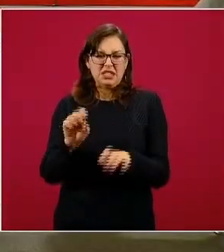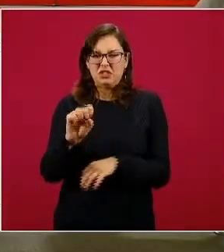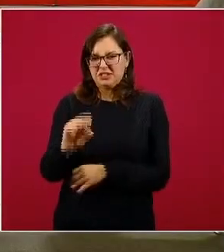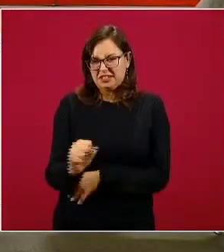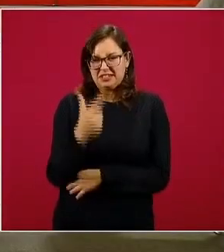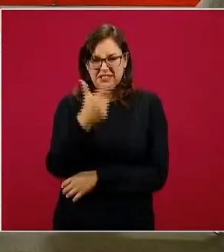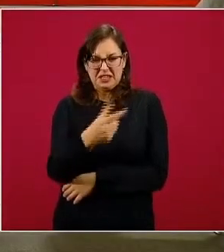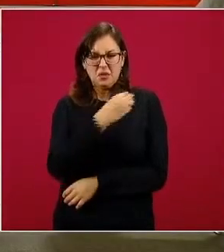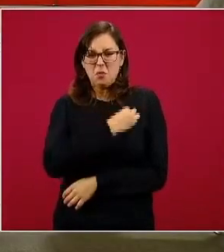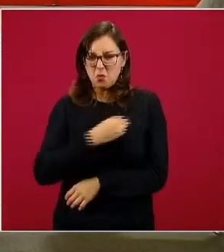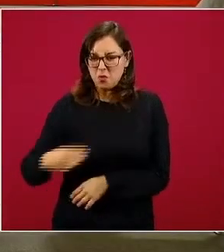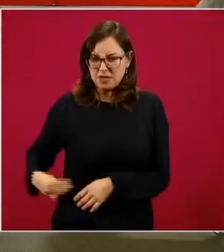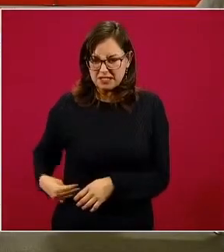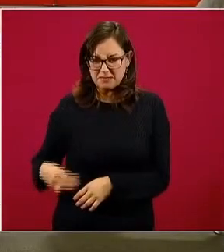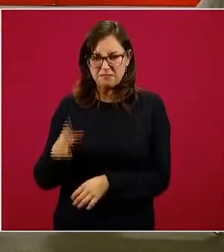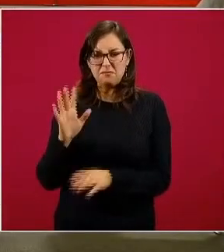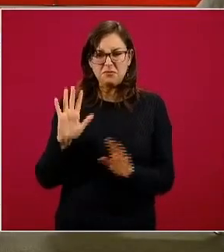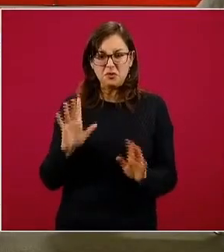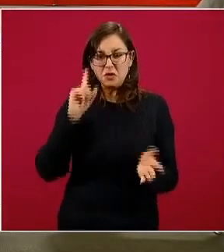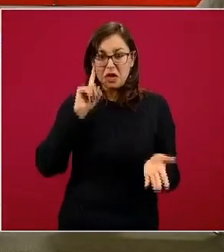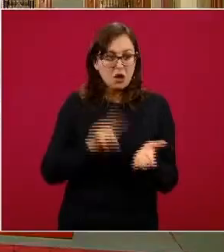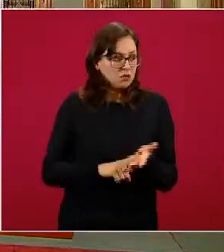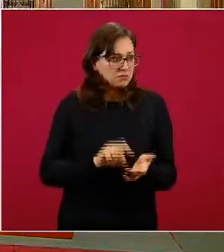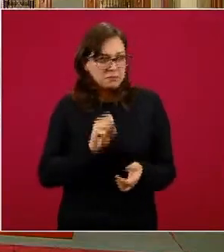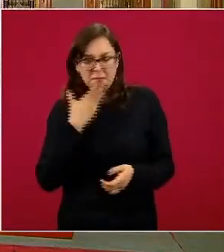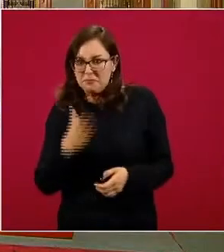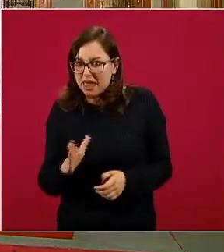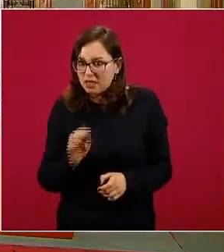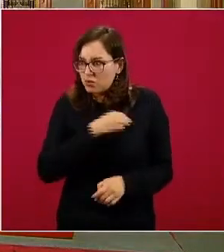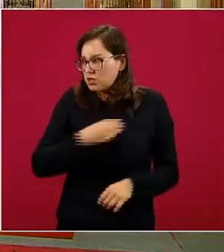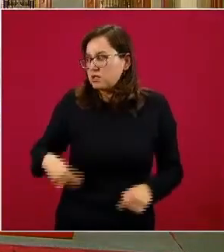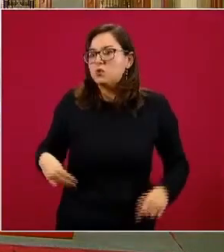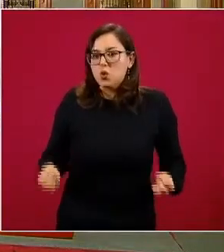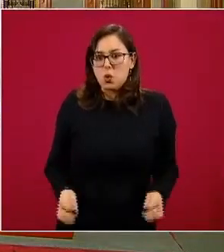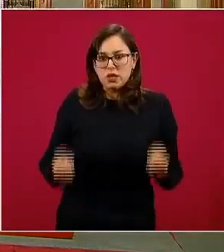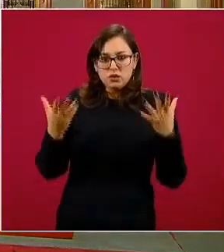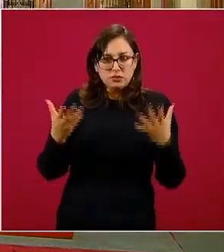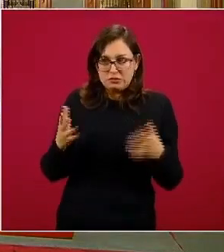2.967 municipios, si no tengo mal el dato. Chéquenmelo por favor para ver el dato exacto.